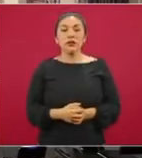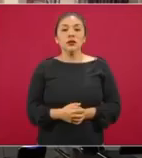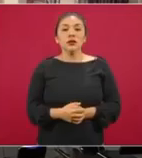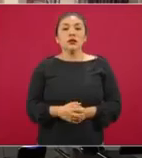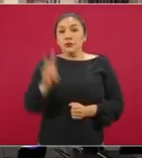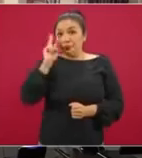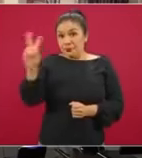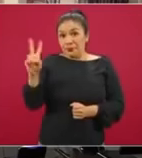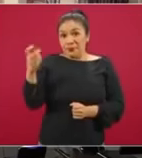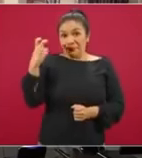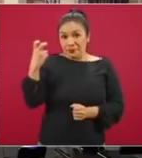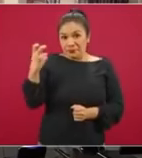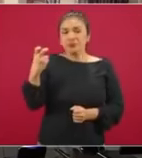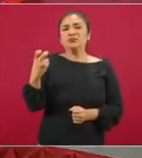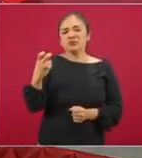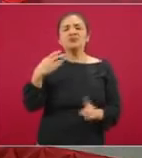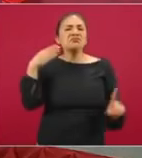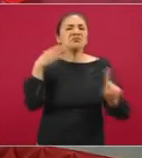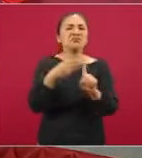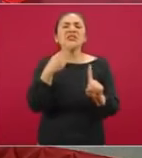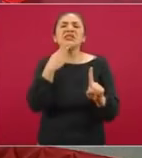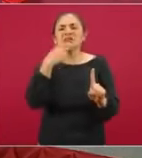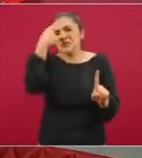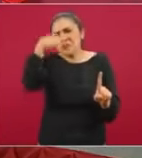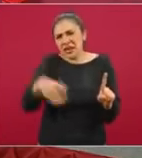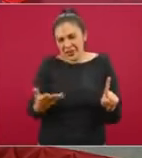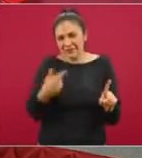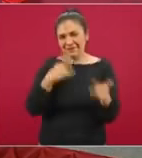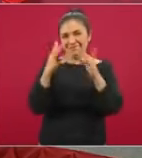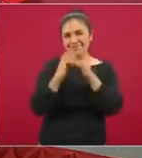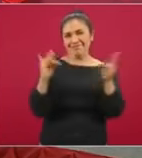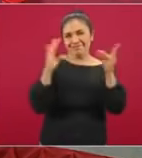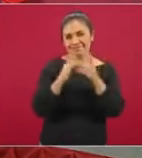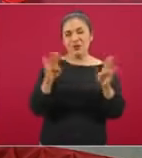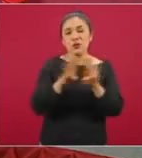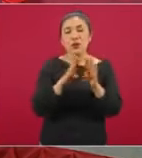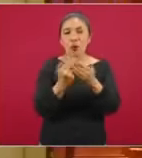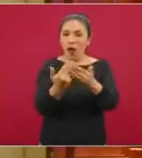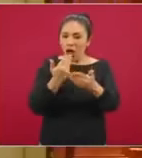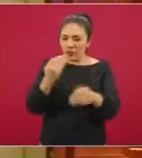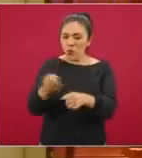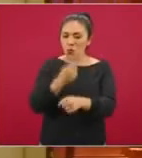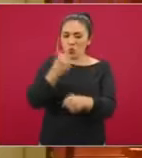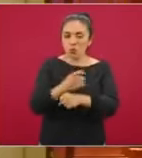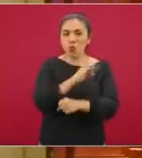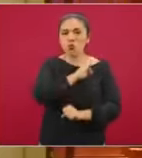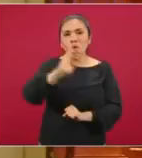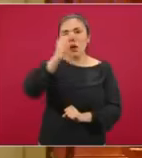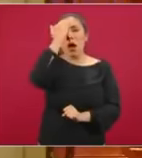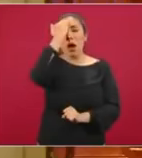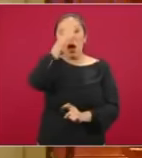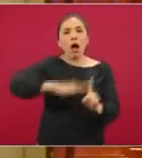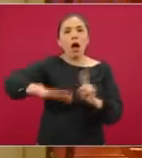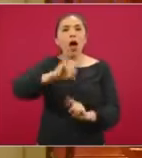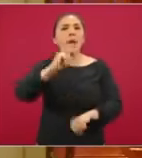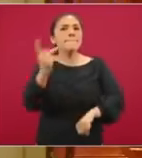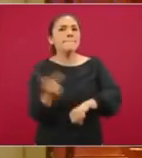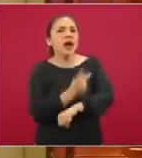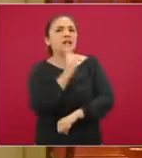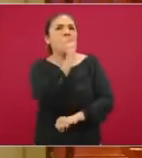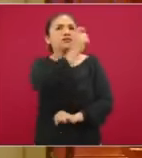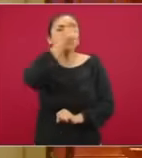Aquí tenemos precisamente cuál es el objetivo, lo estábamos comentando, de manera oportuna, tener conocimiento de lo que puede estar